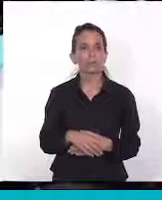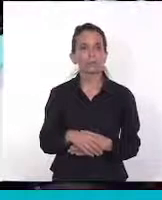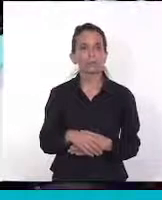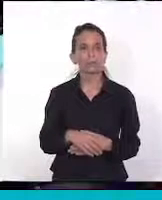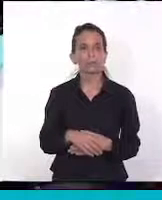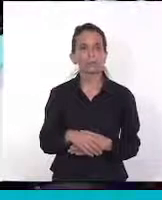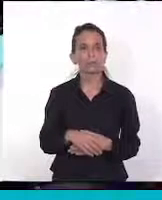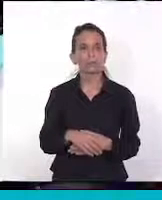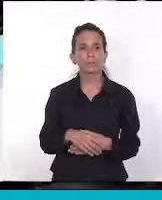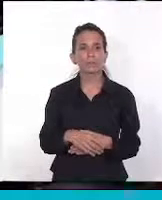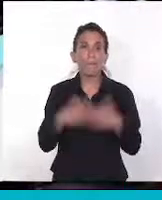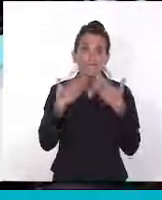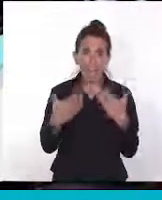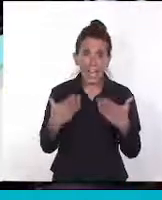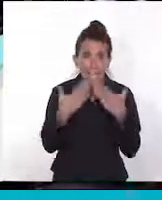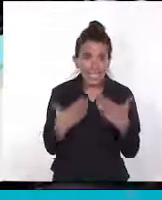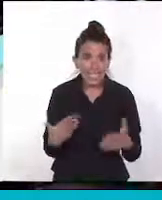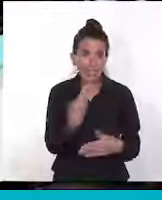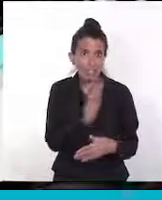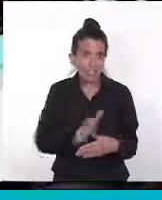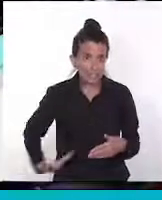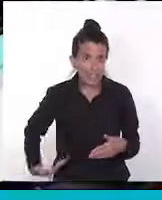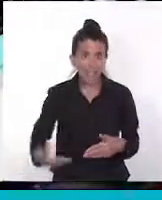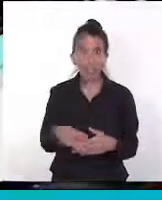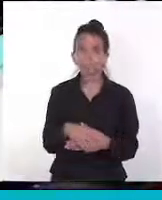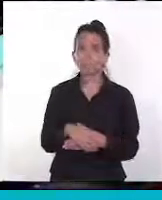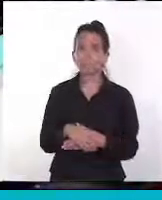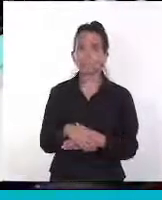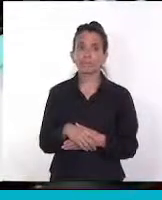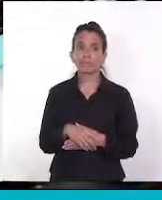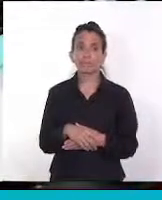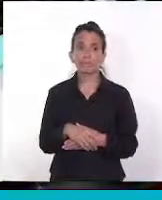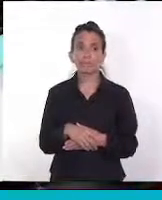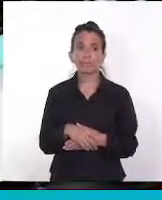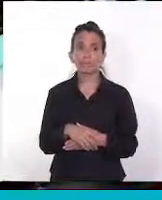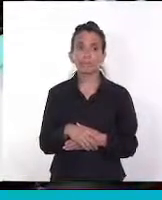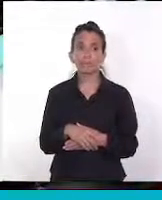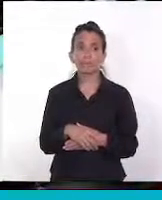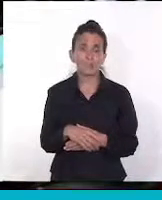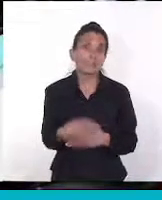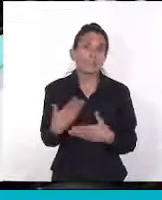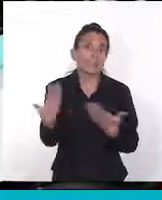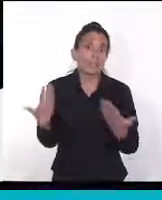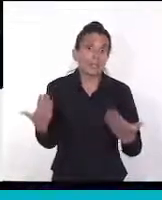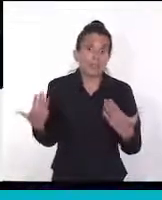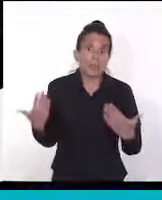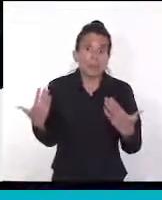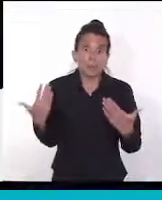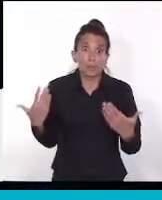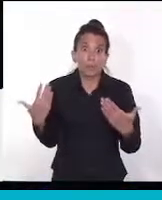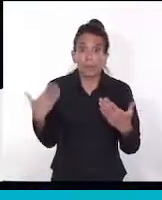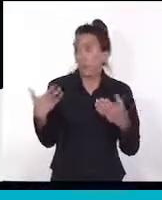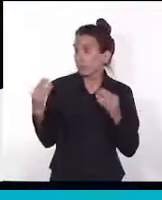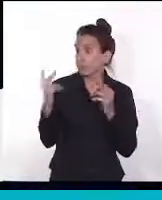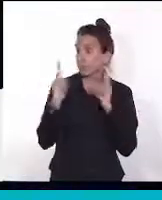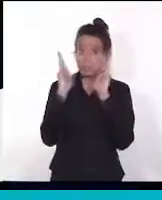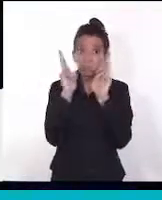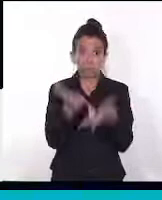Bueno, muchas gracias, señor presidente. Y, por supuesto, como dijo mi